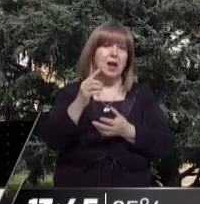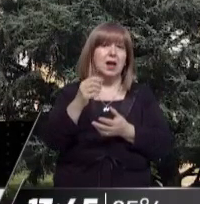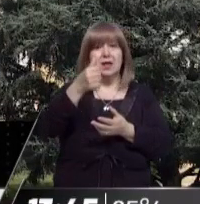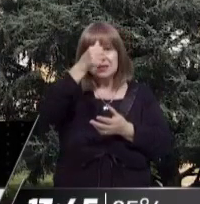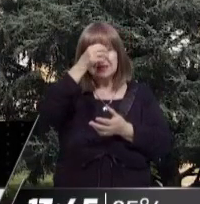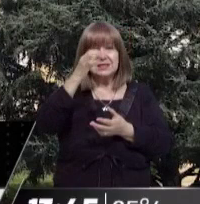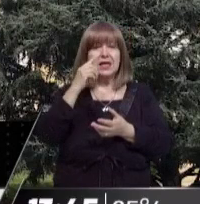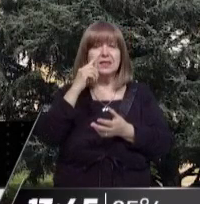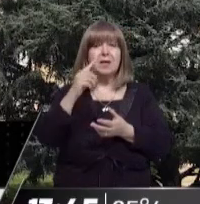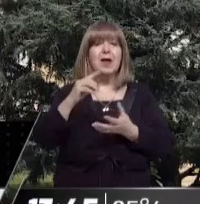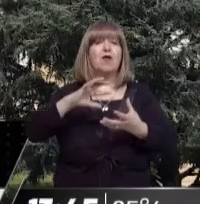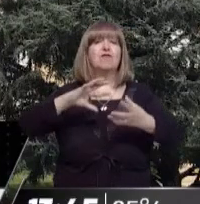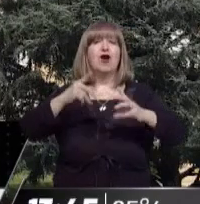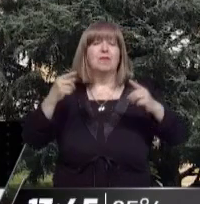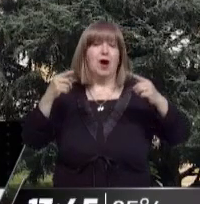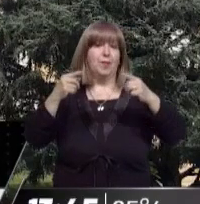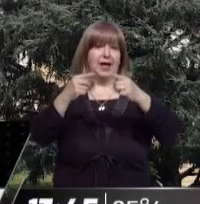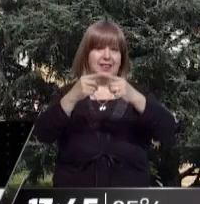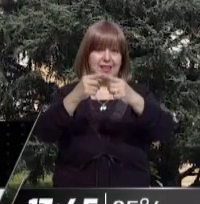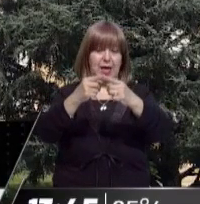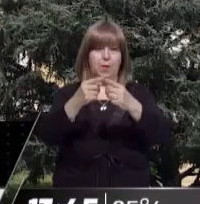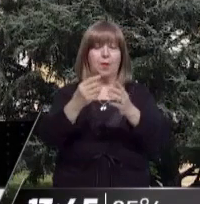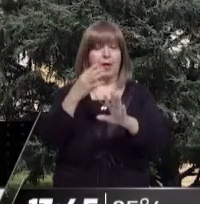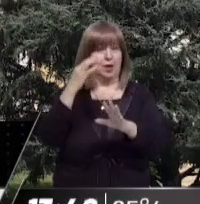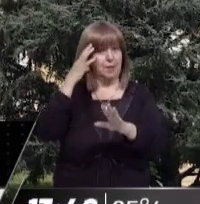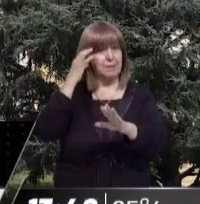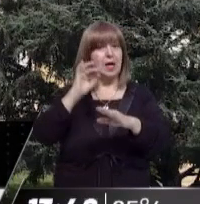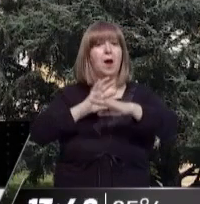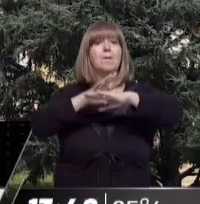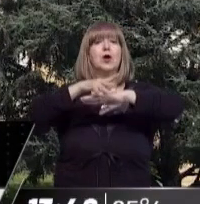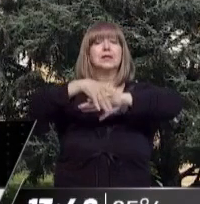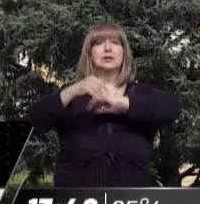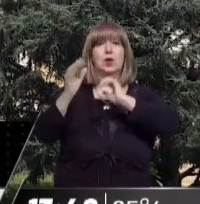60.000 es una forma de decir. Pero calcula, Portezuelo del Viento ha logrado atesorar